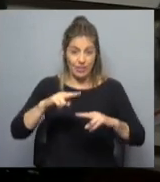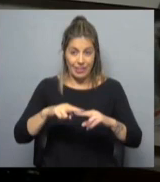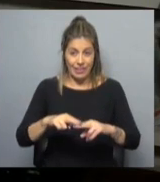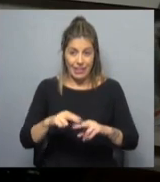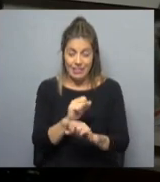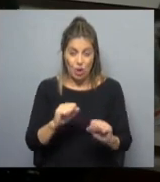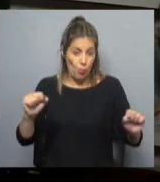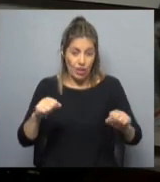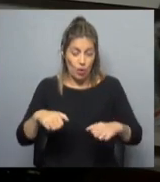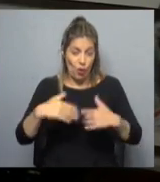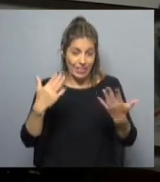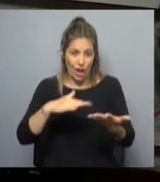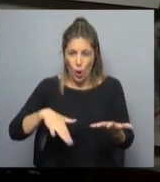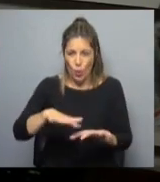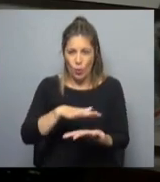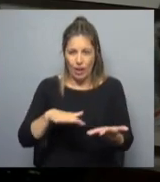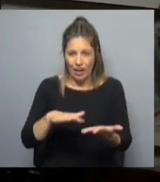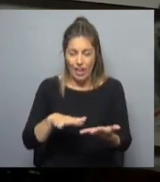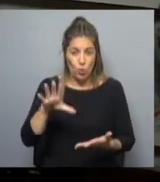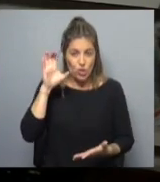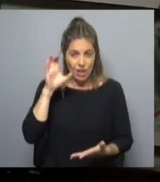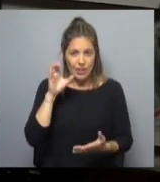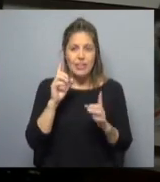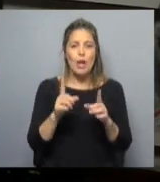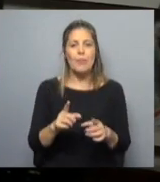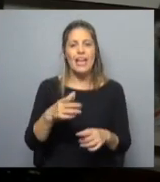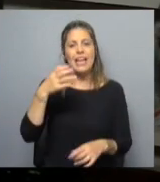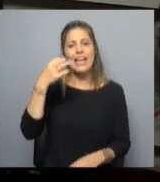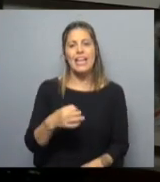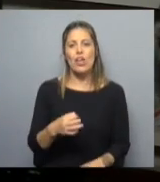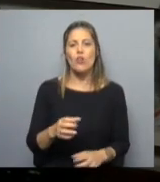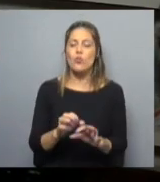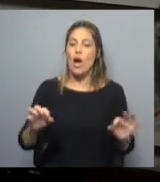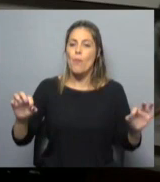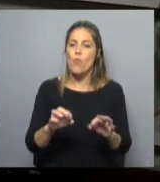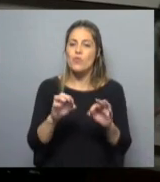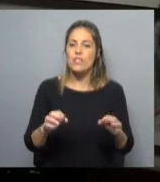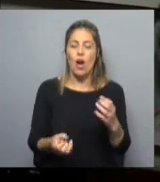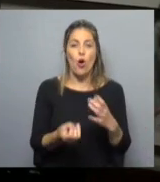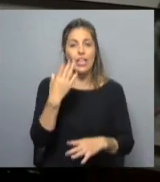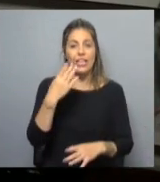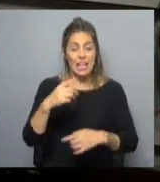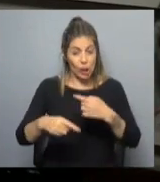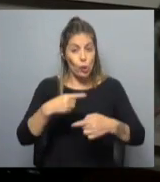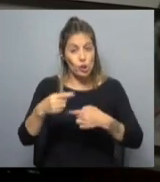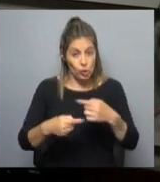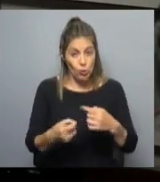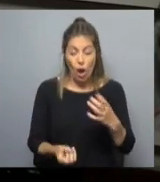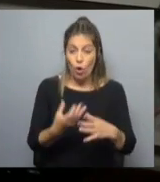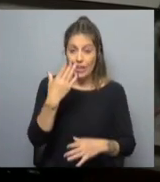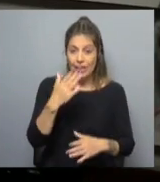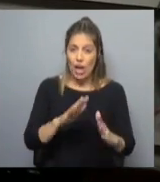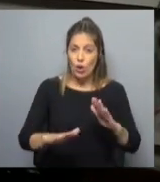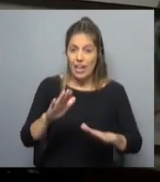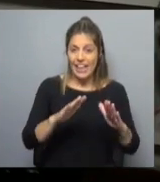escuchar en cualquier lado. Y me parece que es una música que fue muy original, que sigue siendo muy original la parte de arreglos